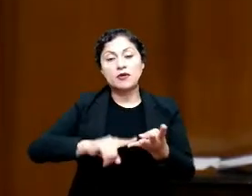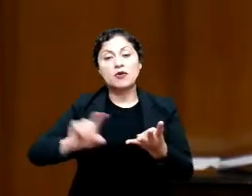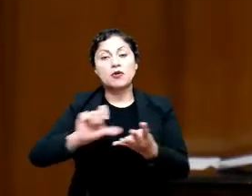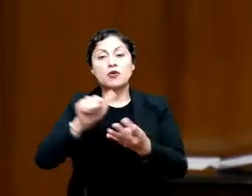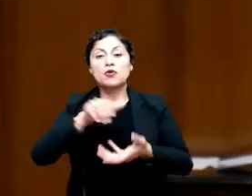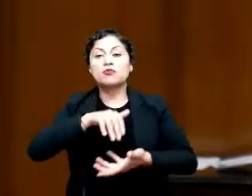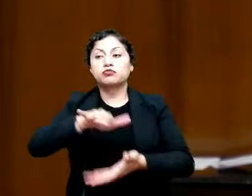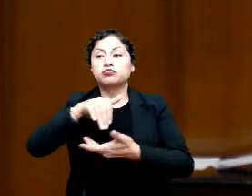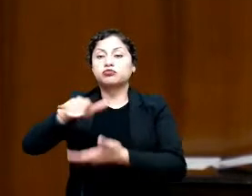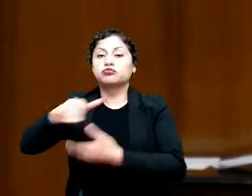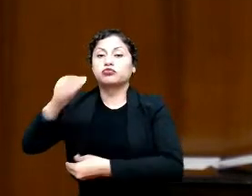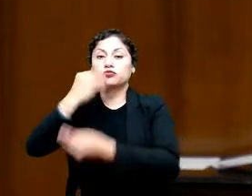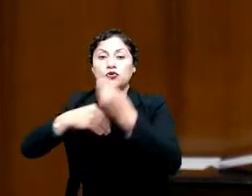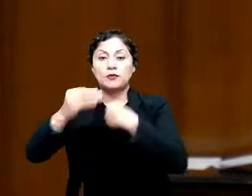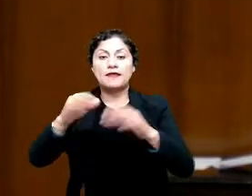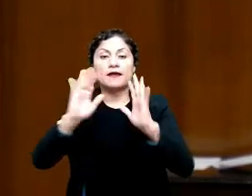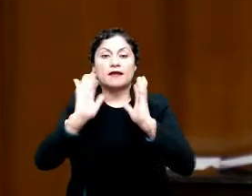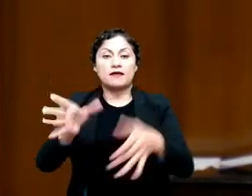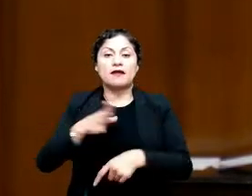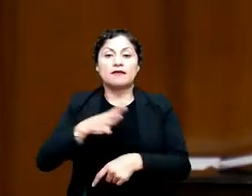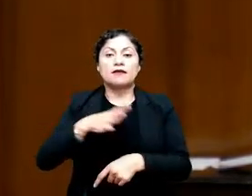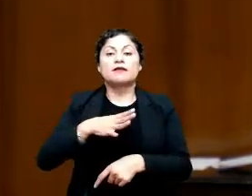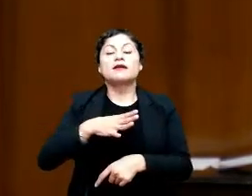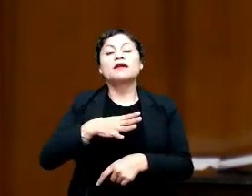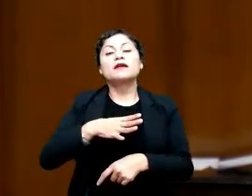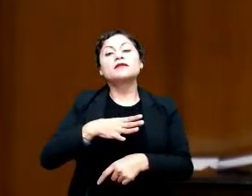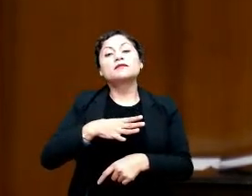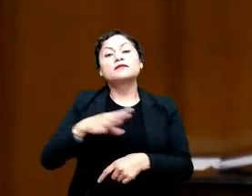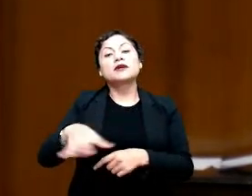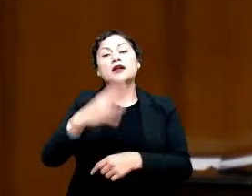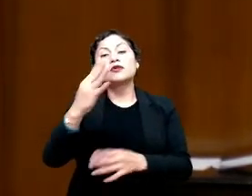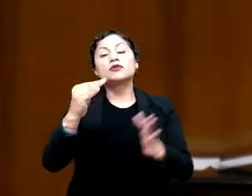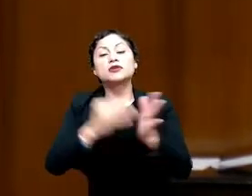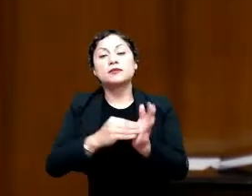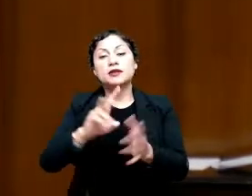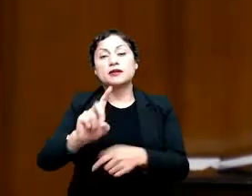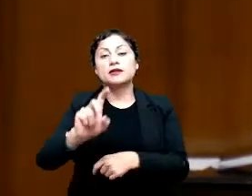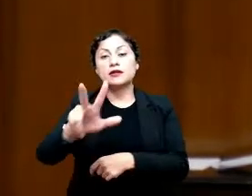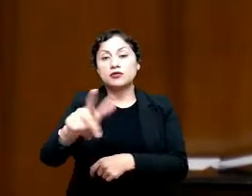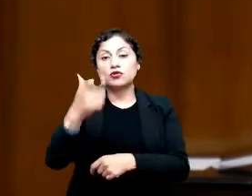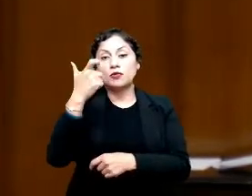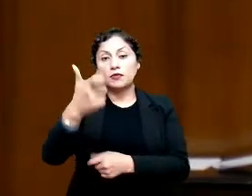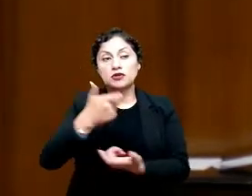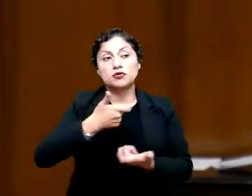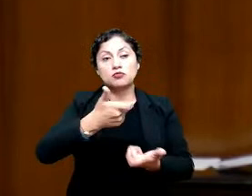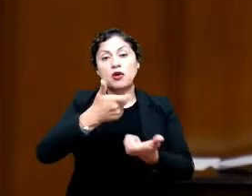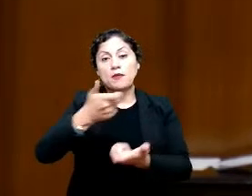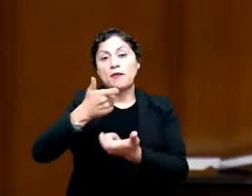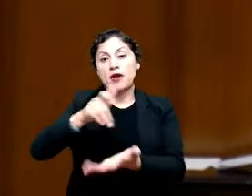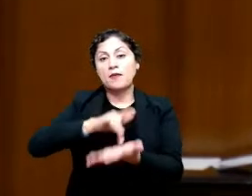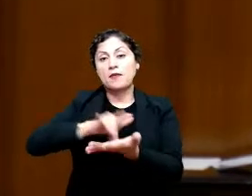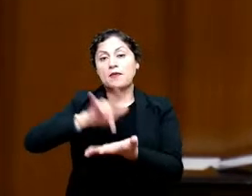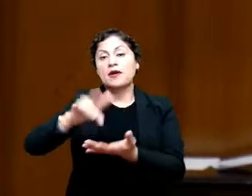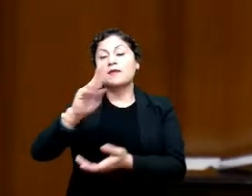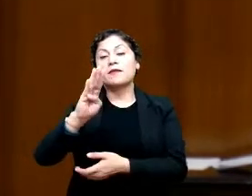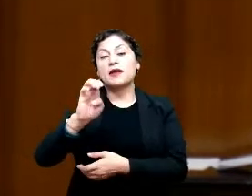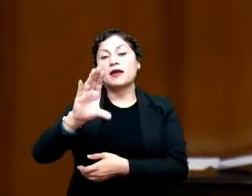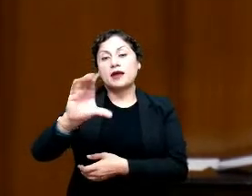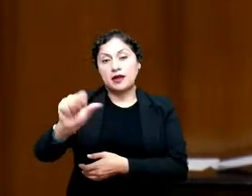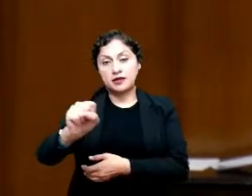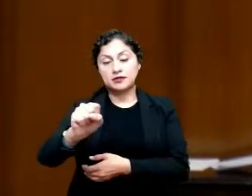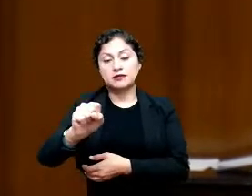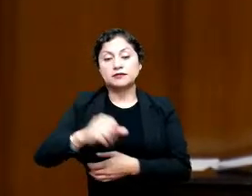concepto. Más de 3.438 millones de pesos invertidos en becas educativas. Para